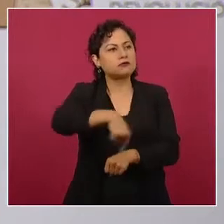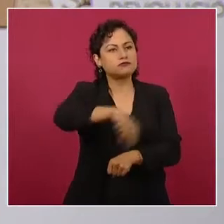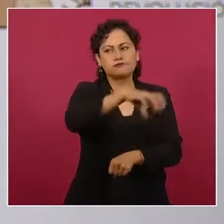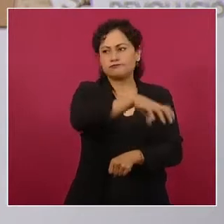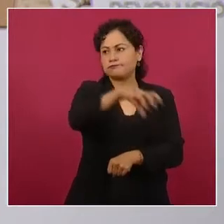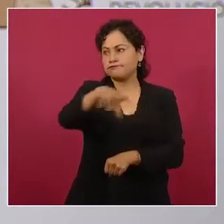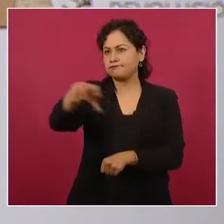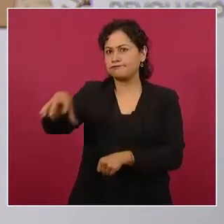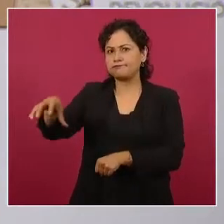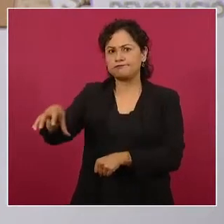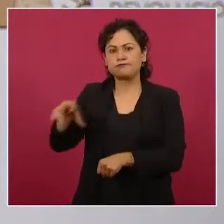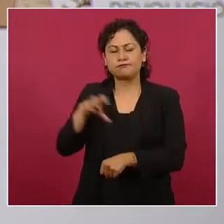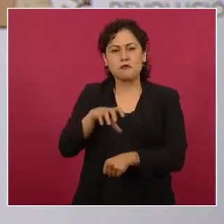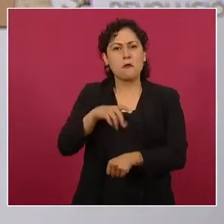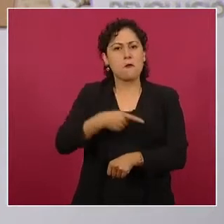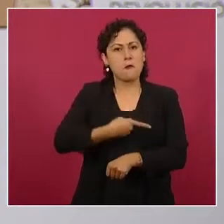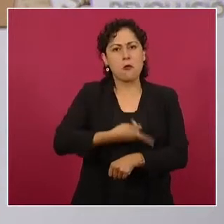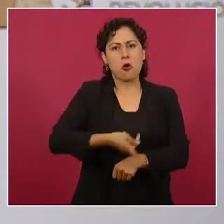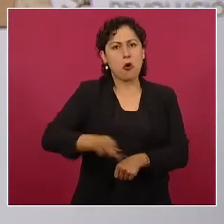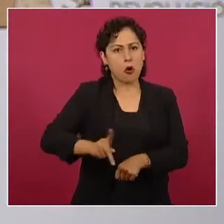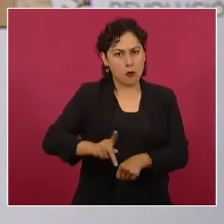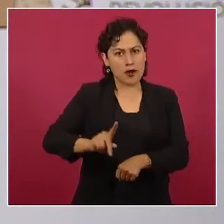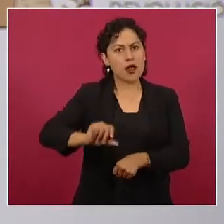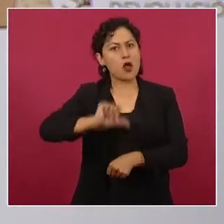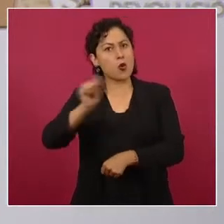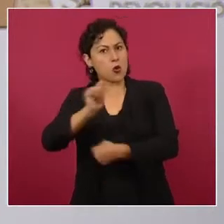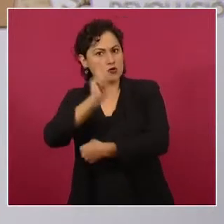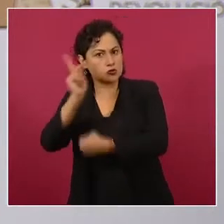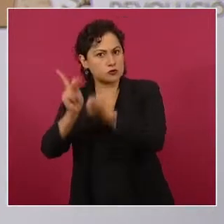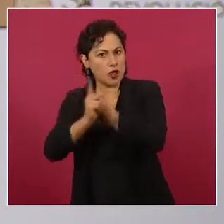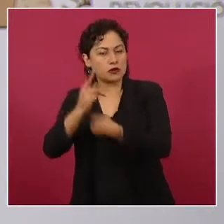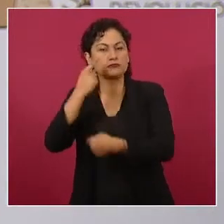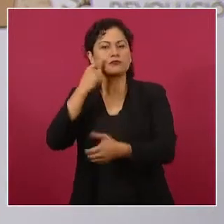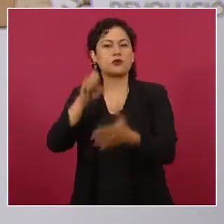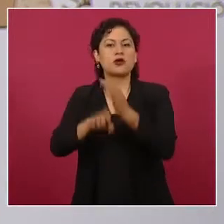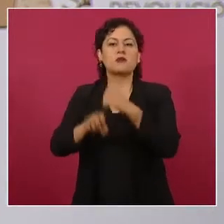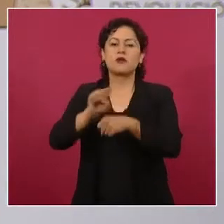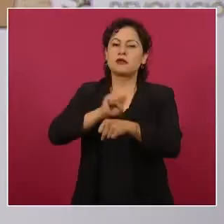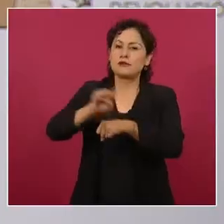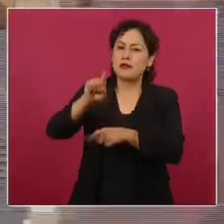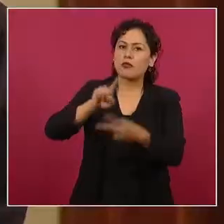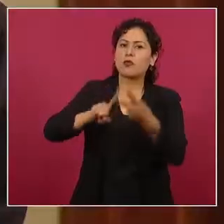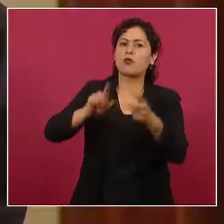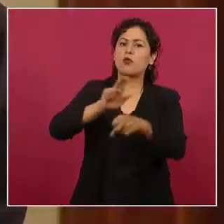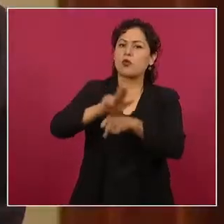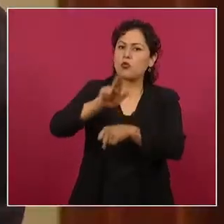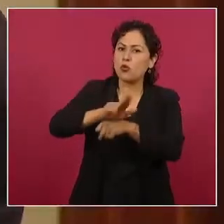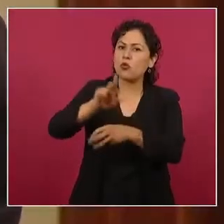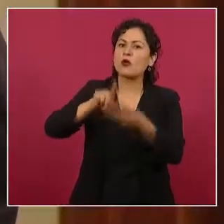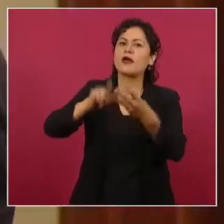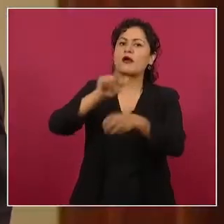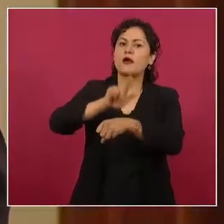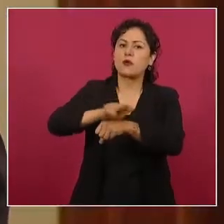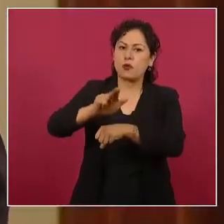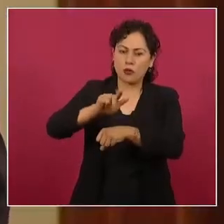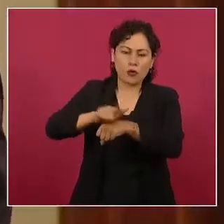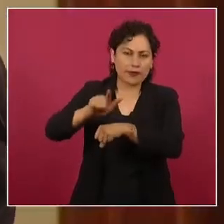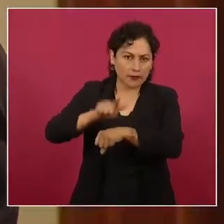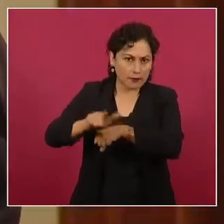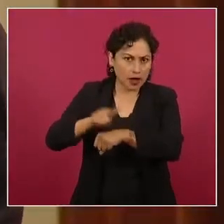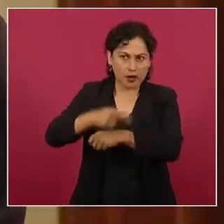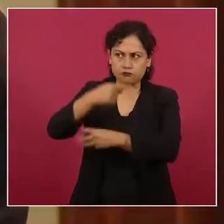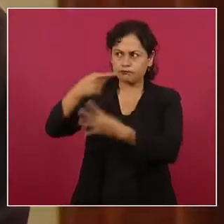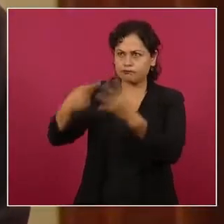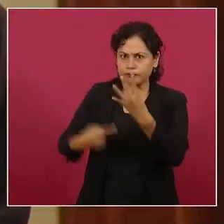de países como El Salvador, como Honduras, Guatemala, porque es el desarrollo